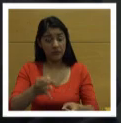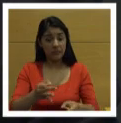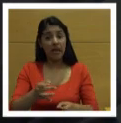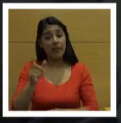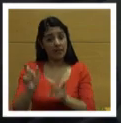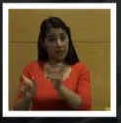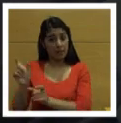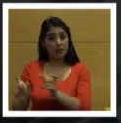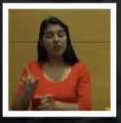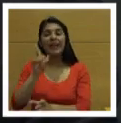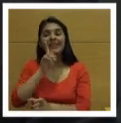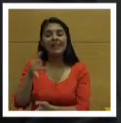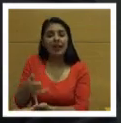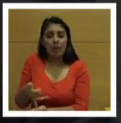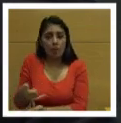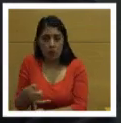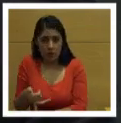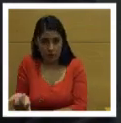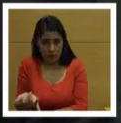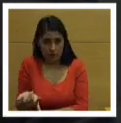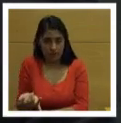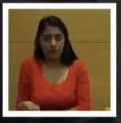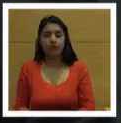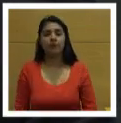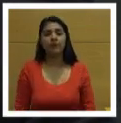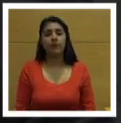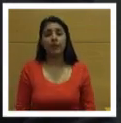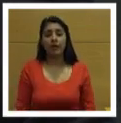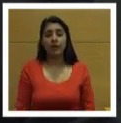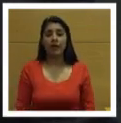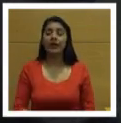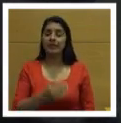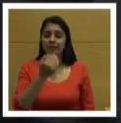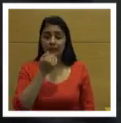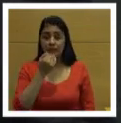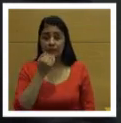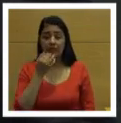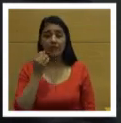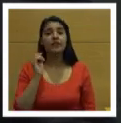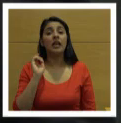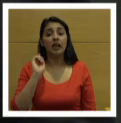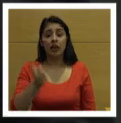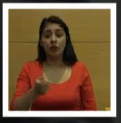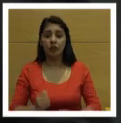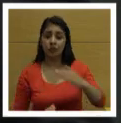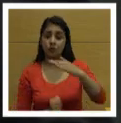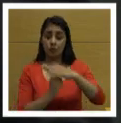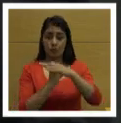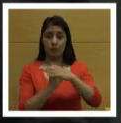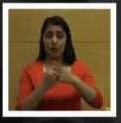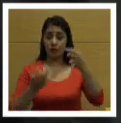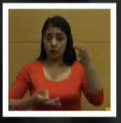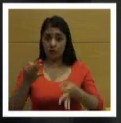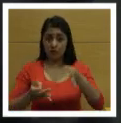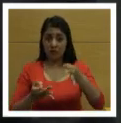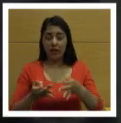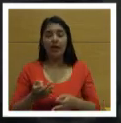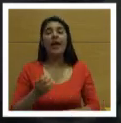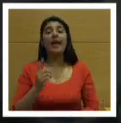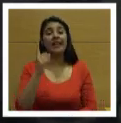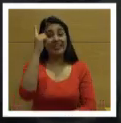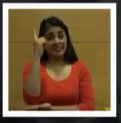en condición de vulnerabilidad. A su respecto, la Corte Suprema de Justicia ha dicho en diciembre de